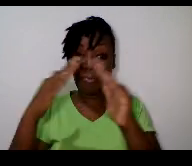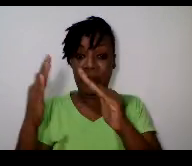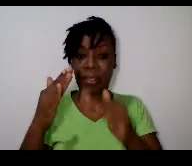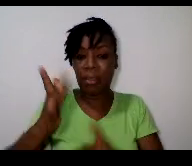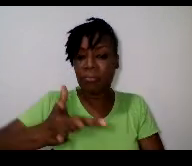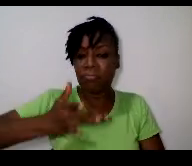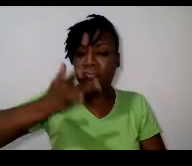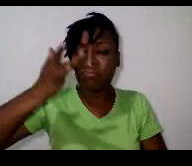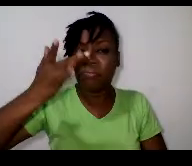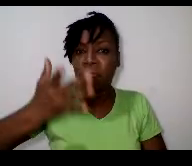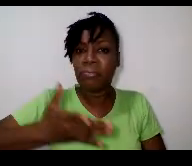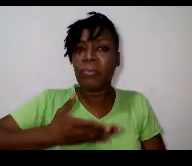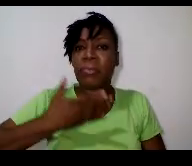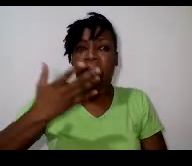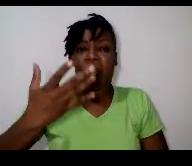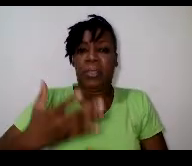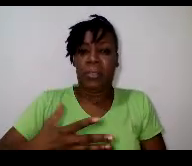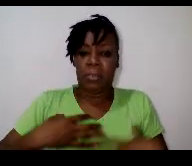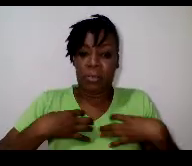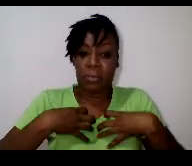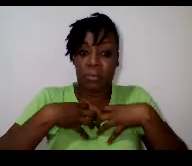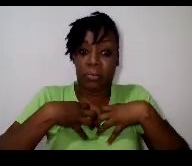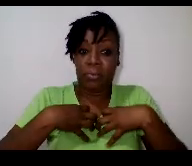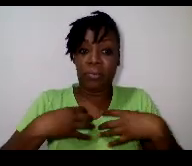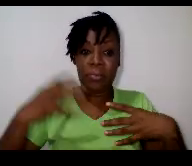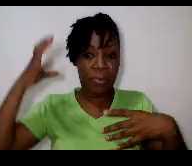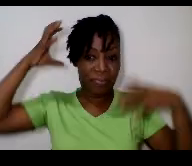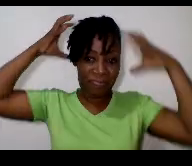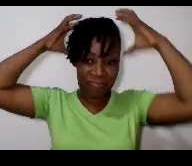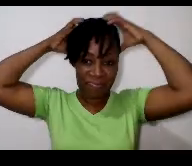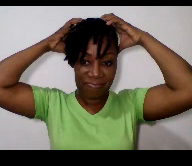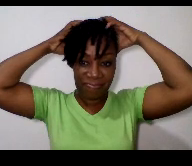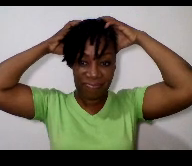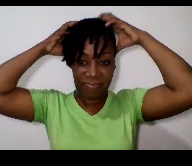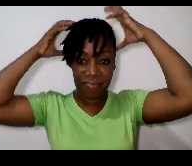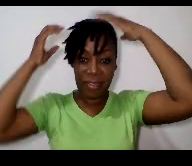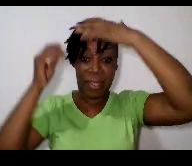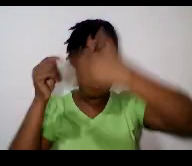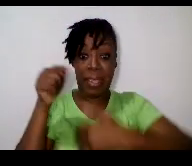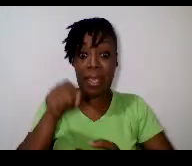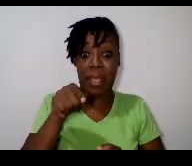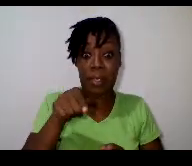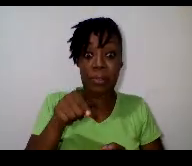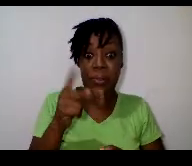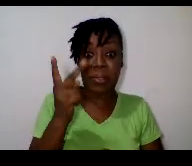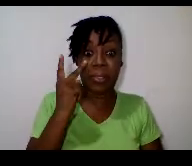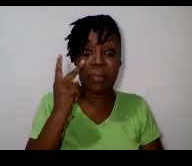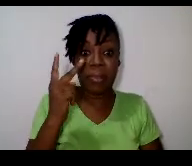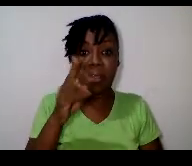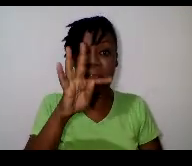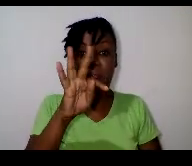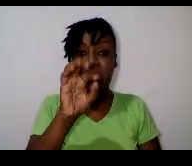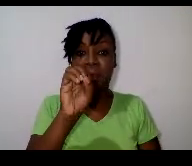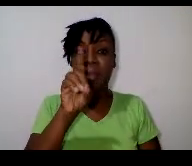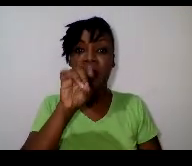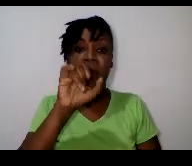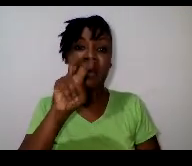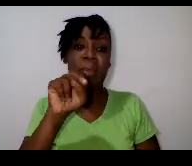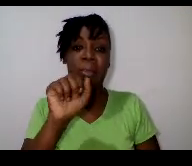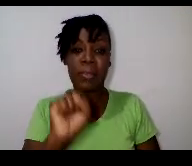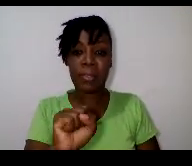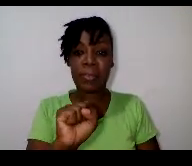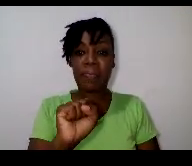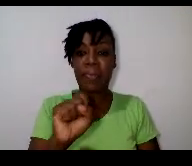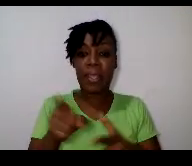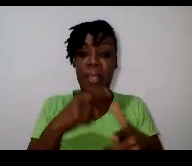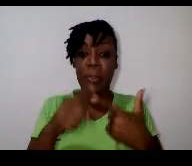inhalamos, ese oxígeno que llega a nuestro cerebro, genera toxinas porque el cerebro lo tiene que purificar, necesita